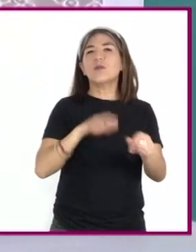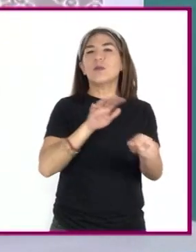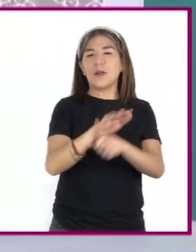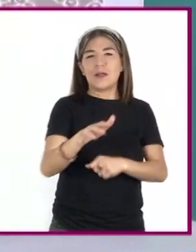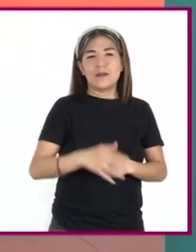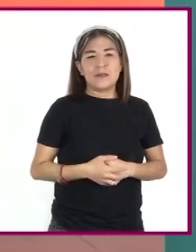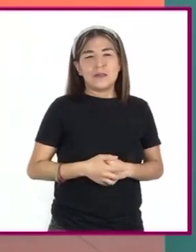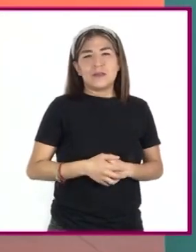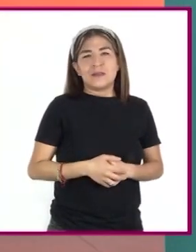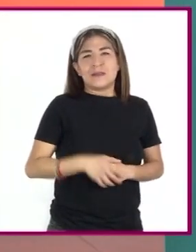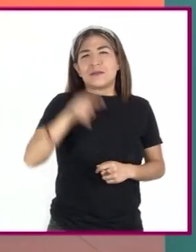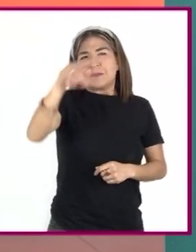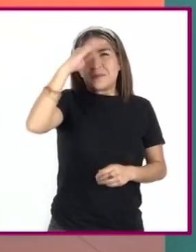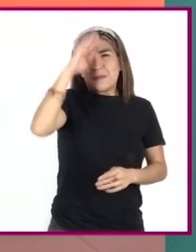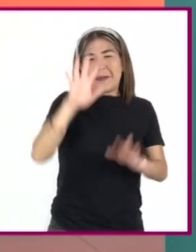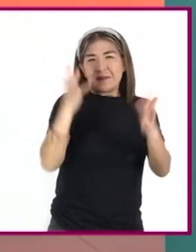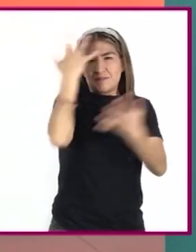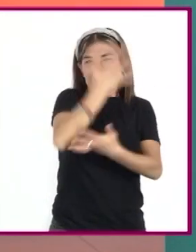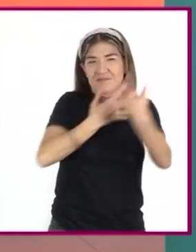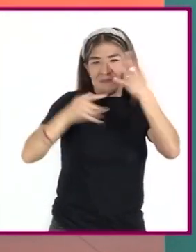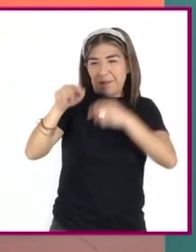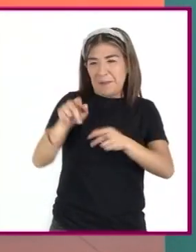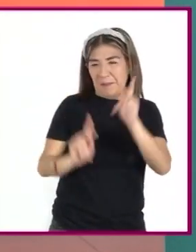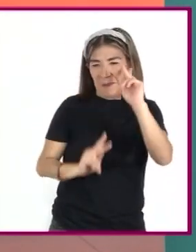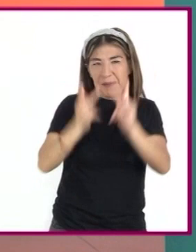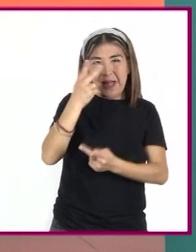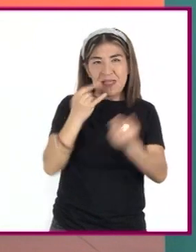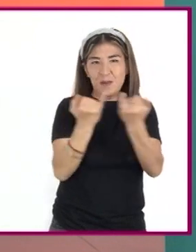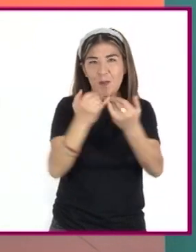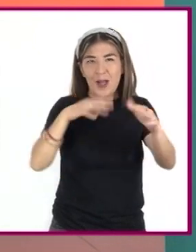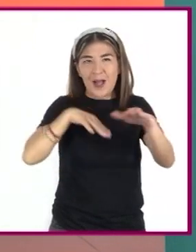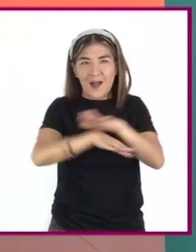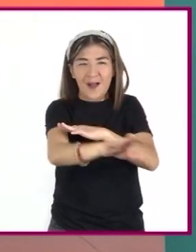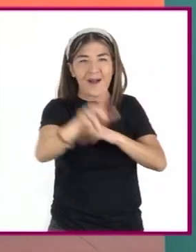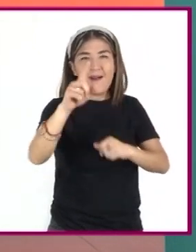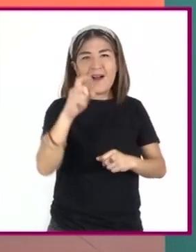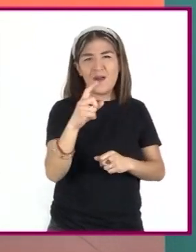es confundido con una planta acuática por su aspecto.